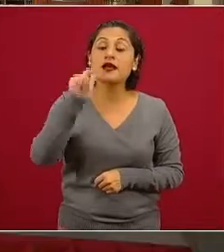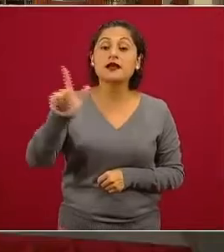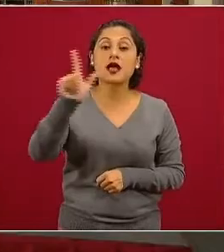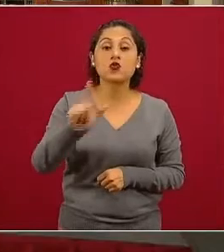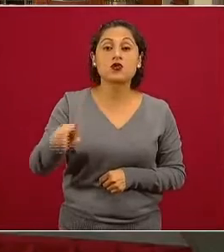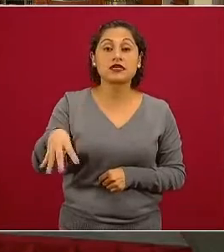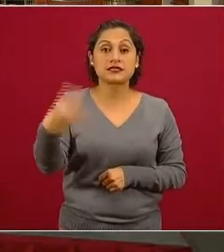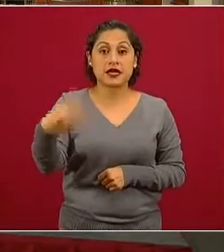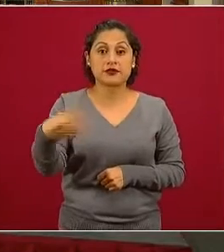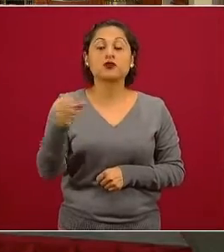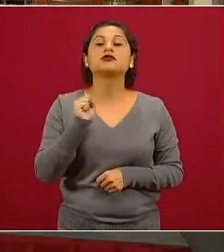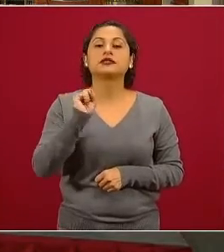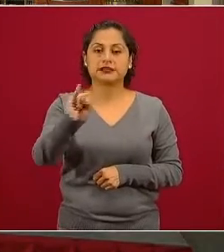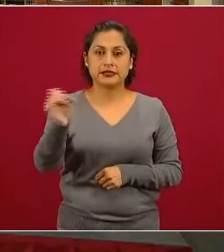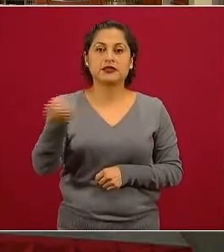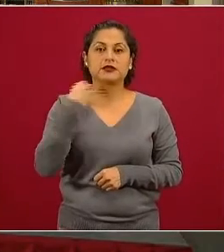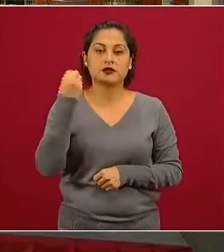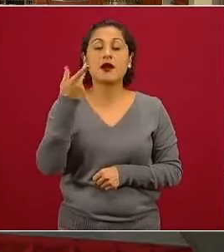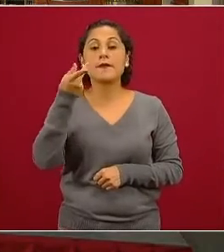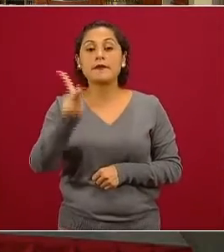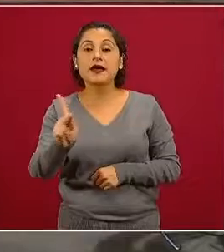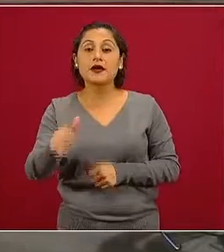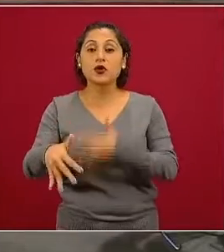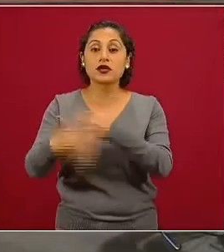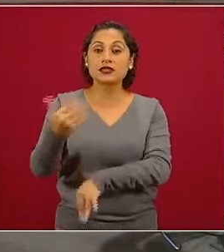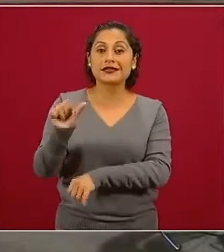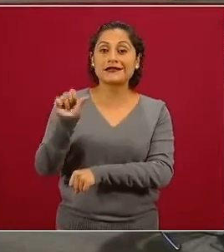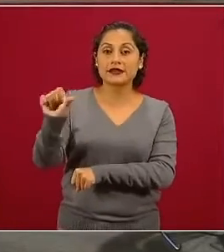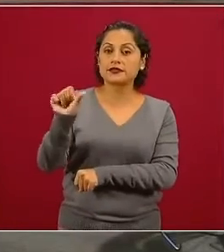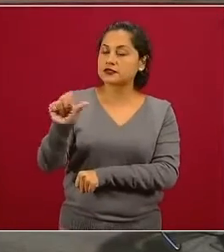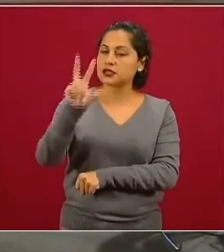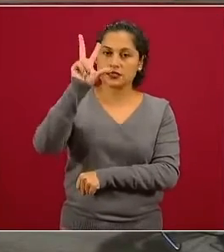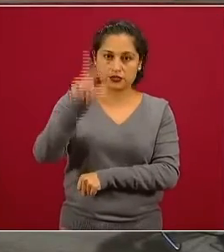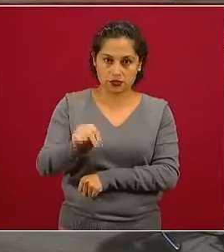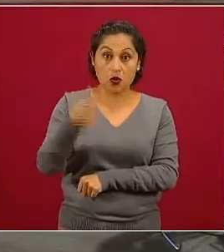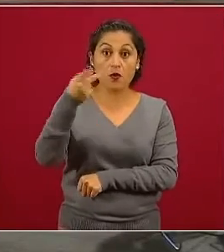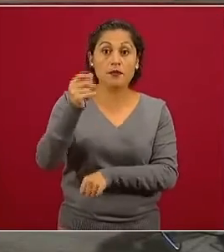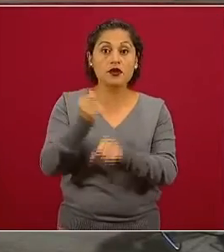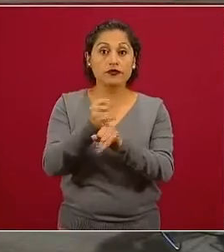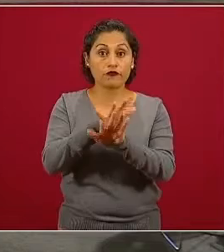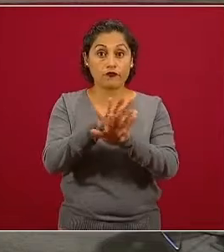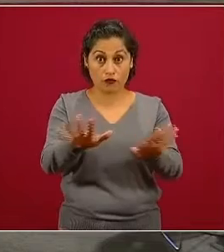difundir una noticia, antes de difundir un rumor, verificar.